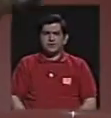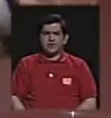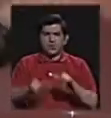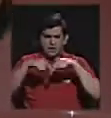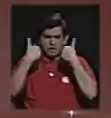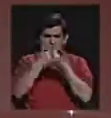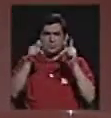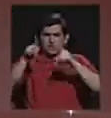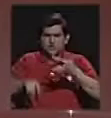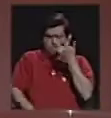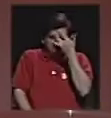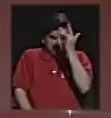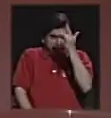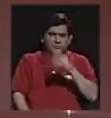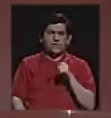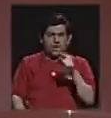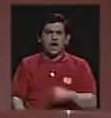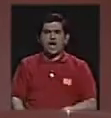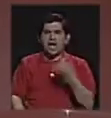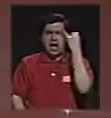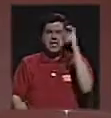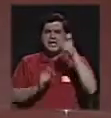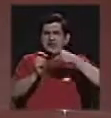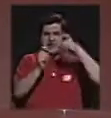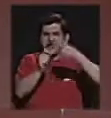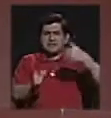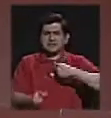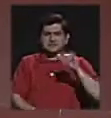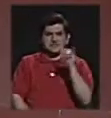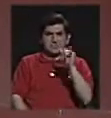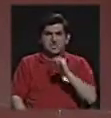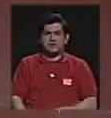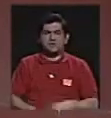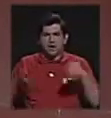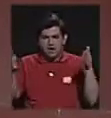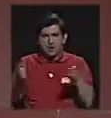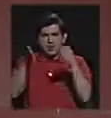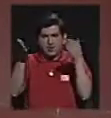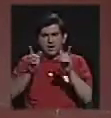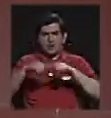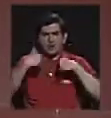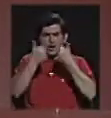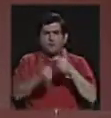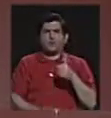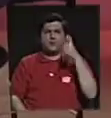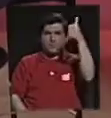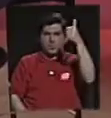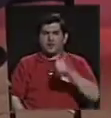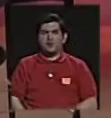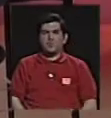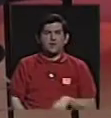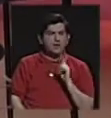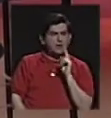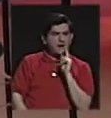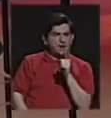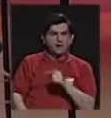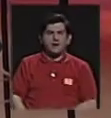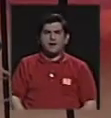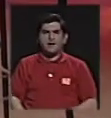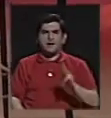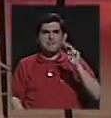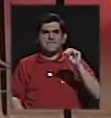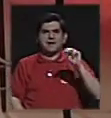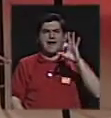Ahí hay una serie de propuestas concretas, igual la que viene impulsando el grupo de Alajuela, en donde está